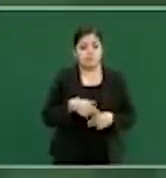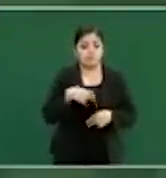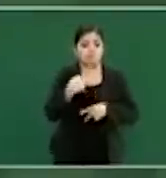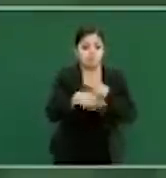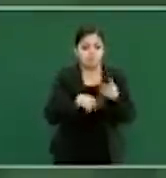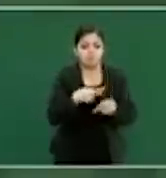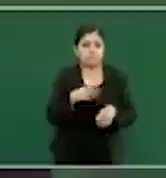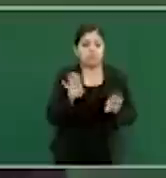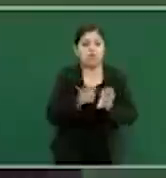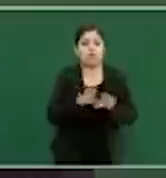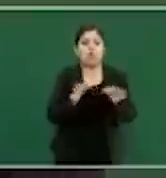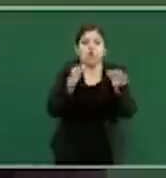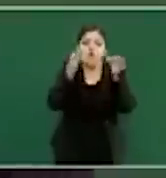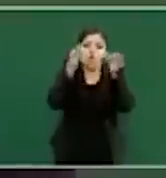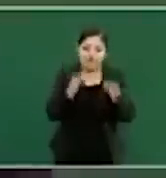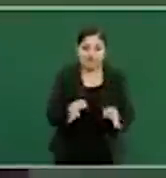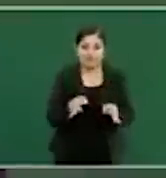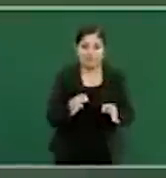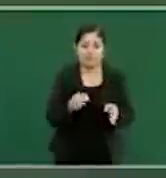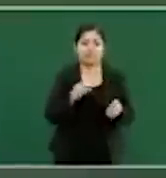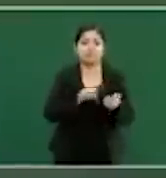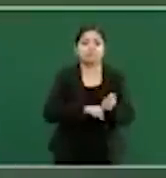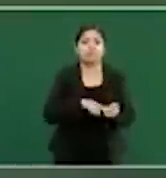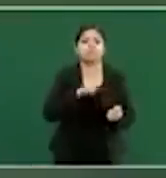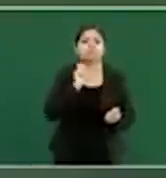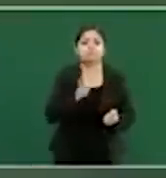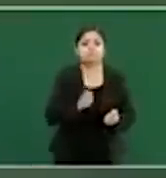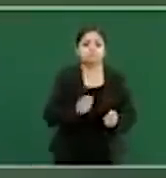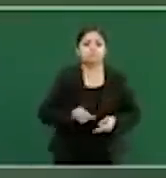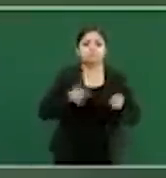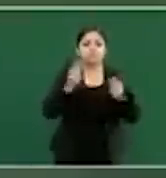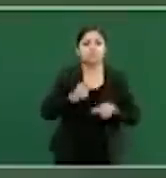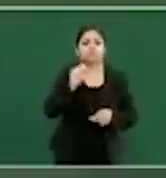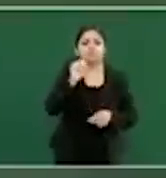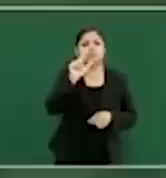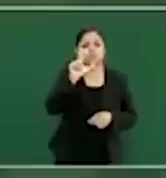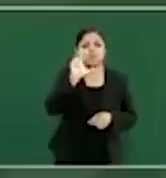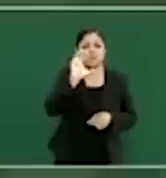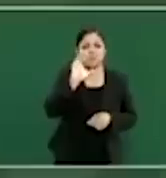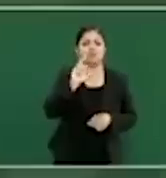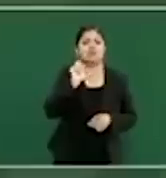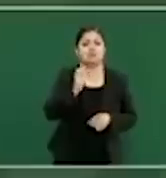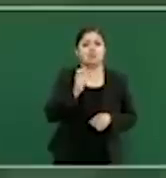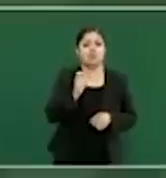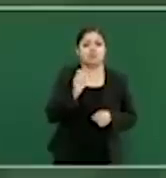ratificar el Tratado de Libre Comercio,